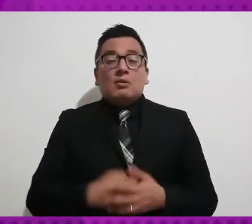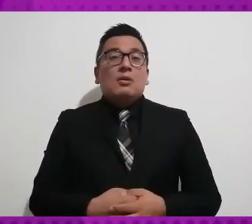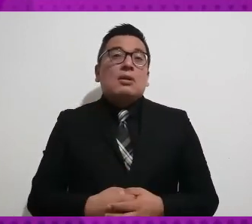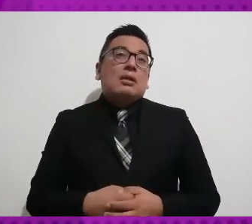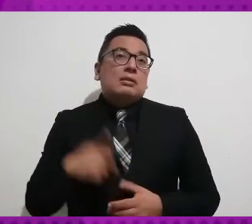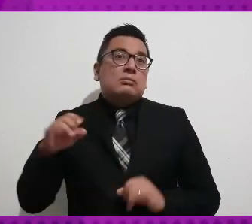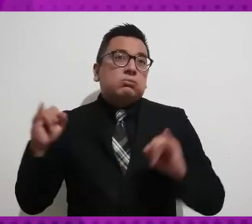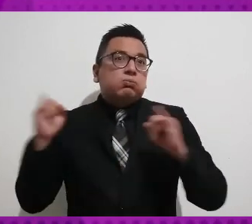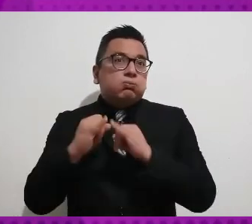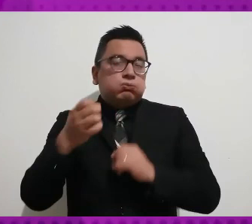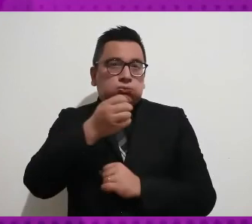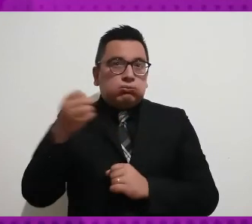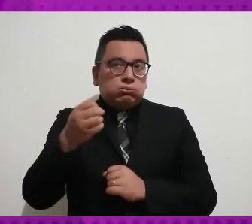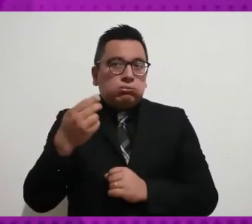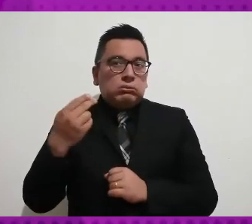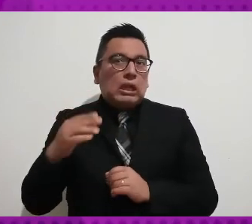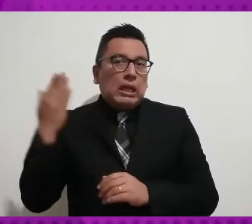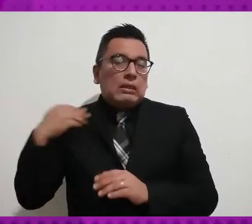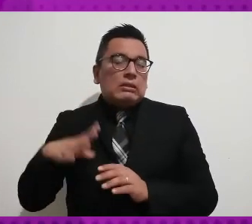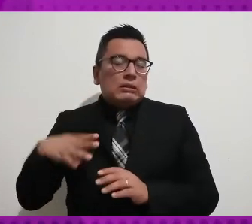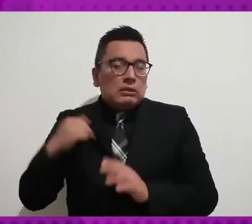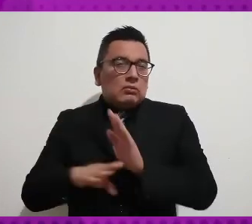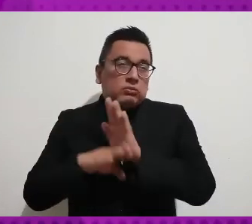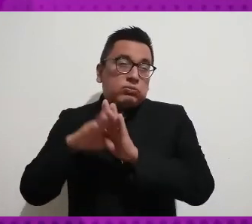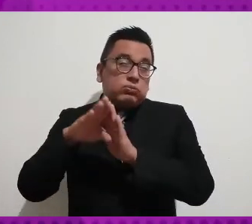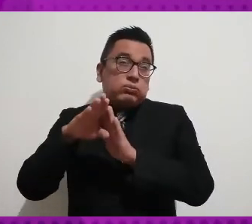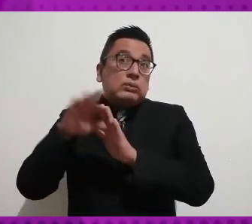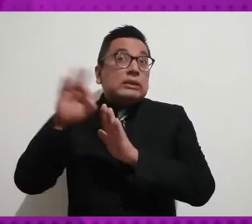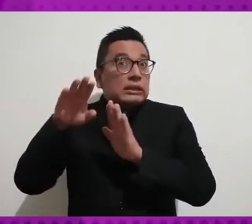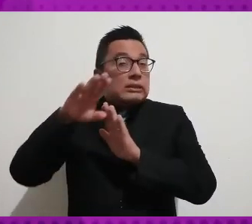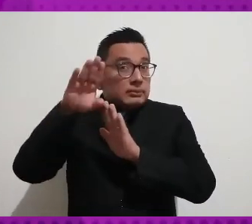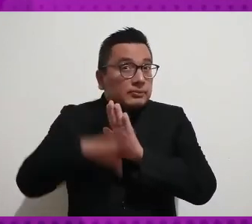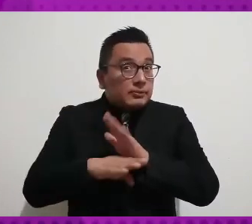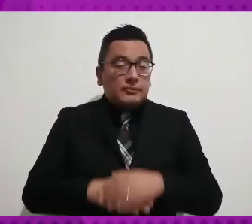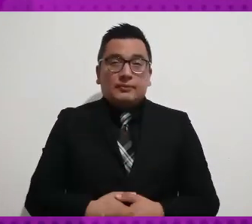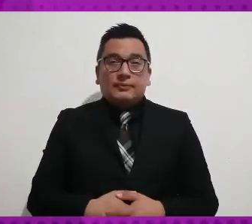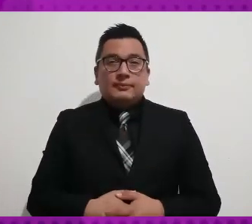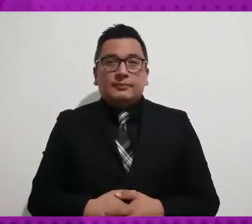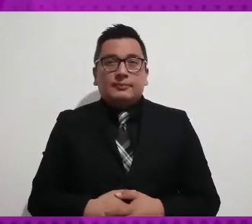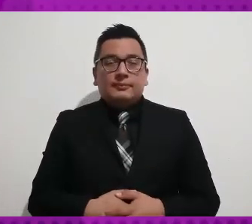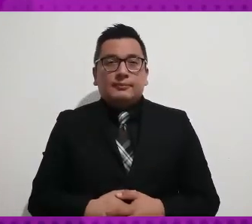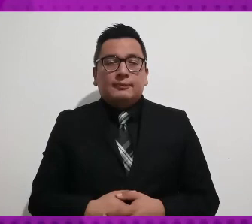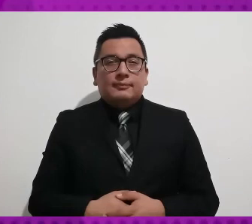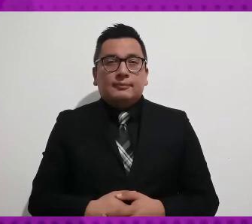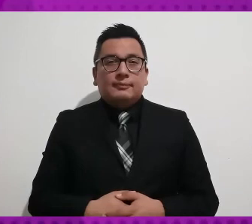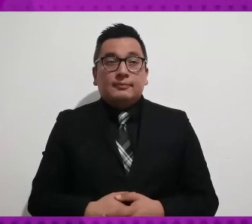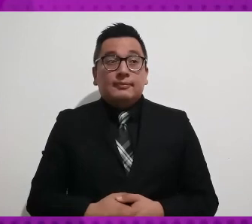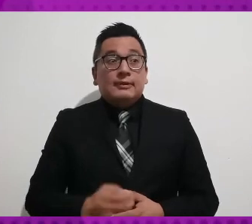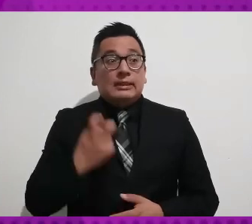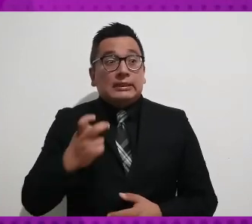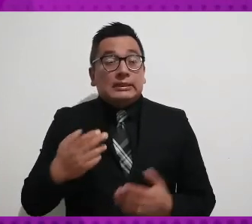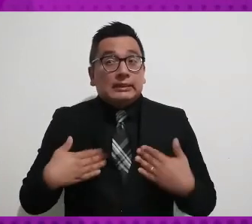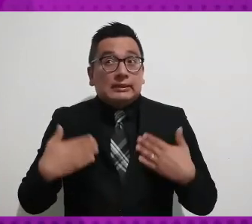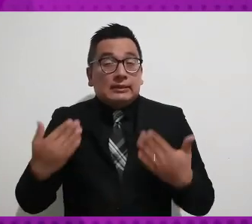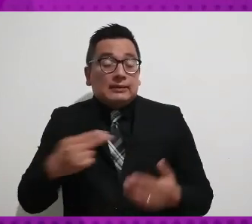valiosa que nos ha costado mucho construir, no solamente en dinero, sino en tiempo y en talento de miles de personas en este país. Y esa confianza